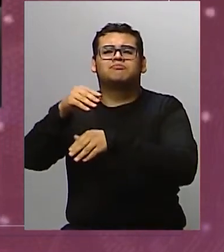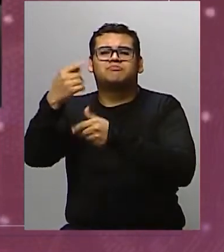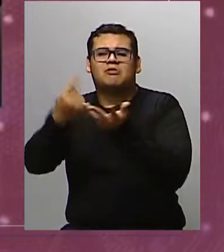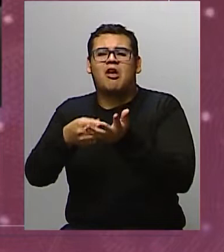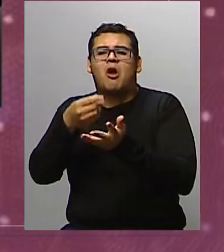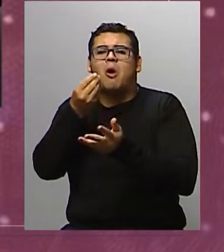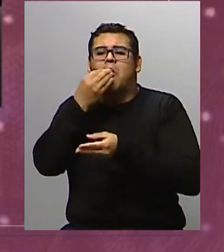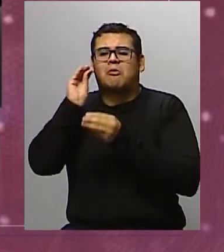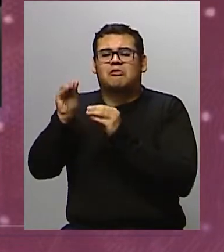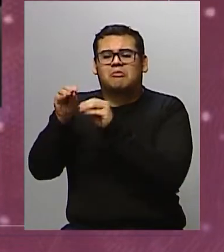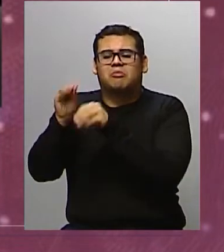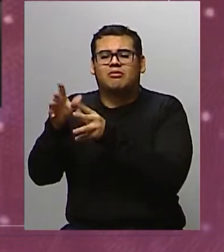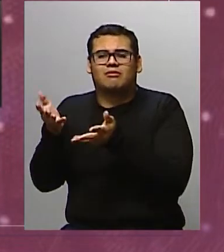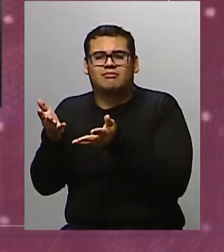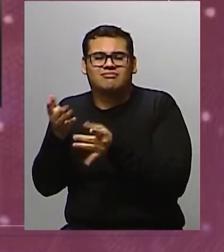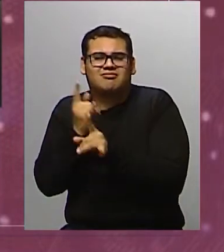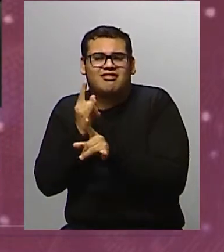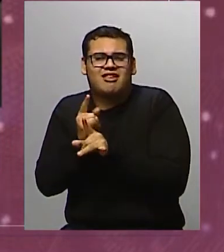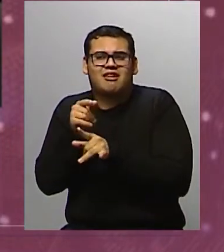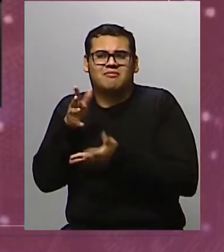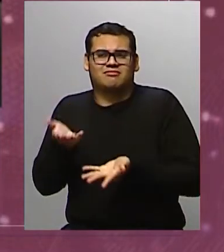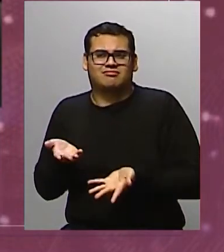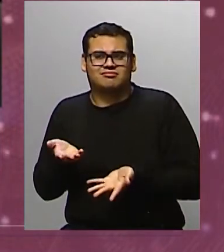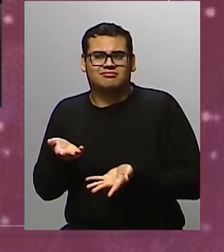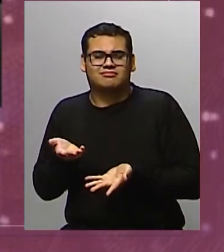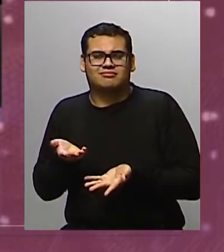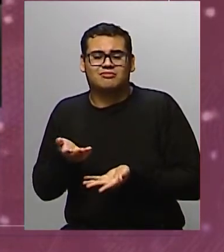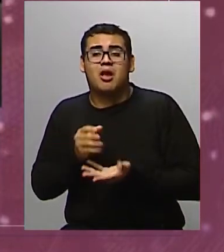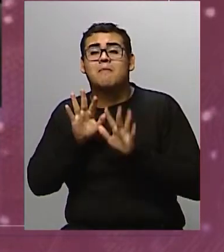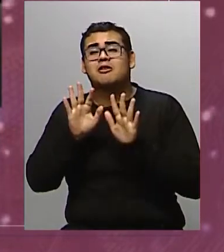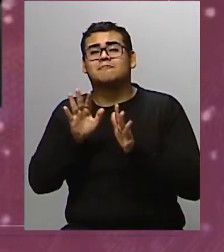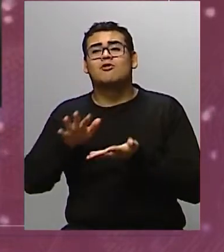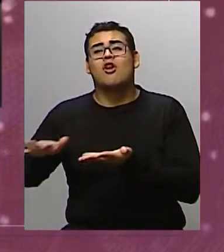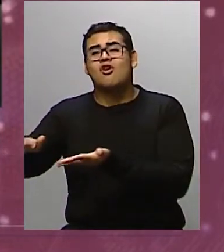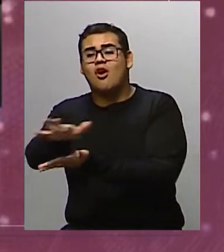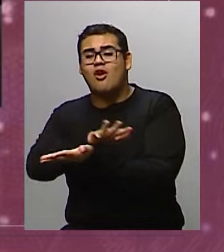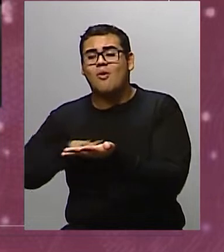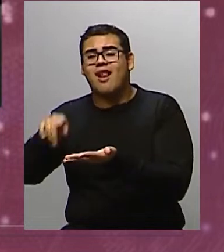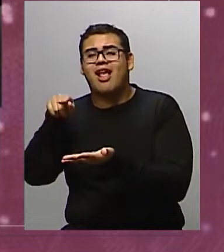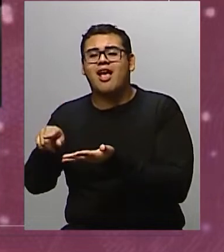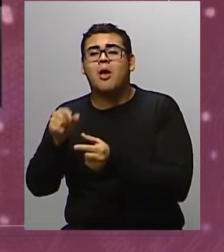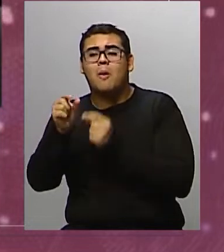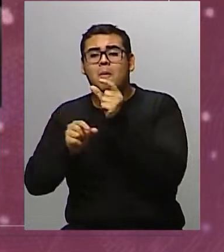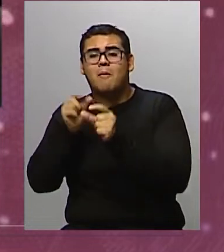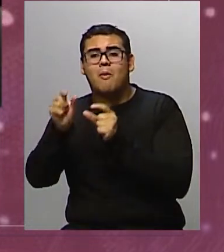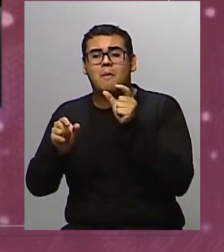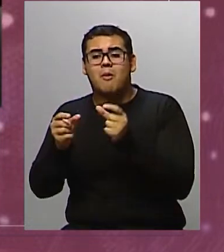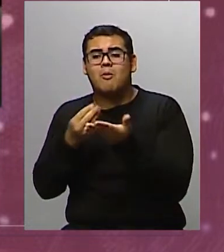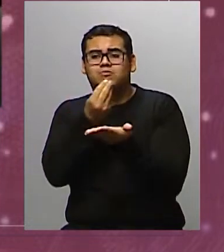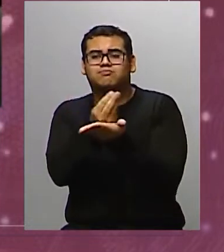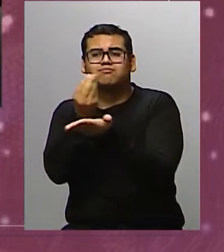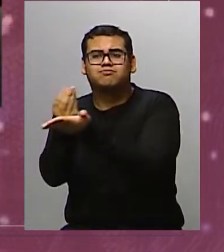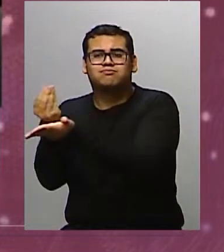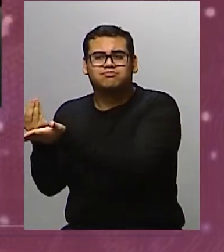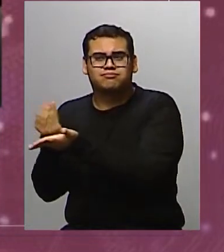todo lo que no nos sirve. Entonces, claro, son espacios que se fueron ocupando, se fueron transformando. Se